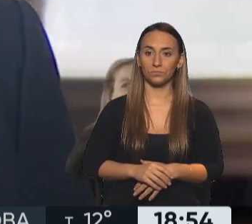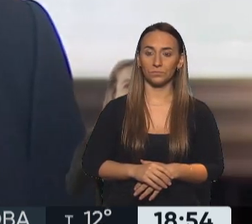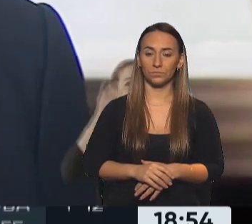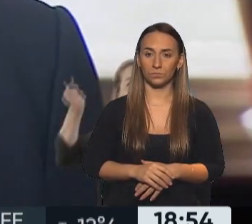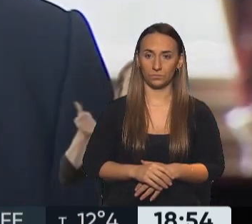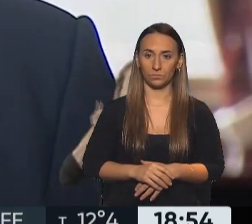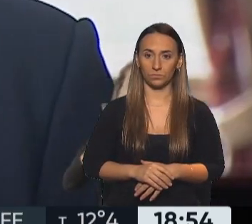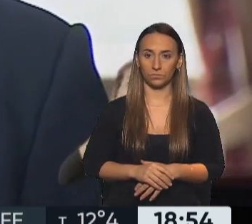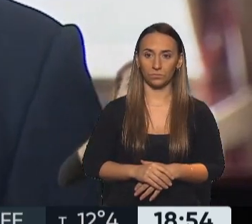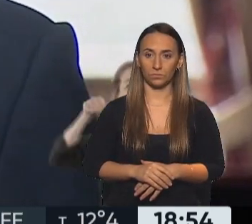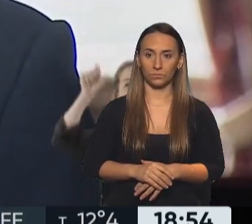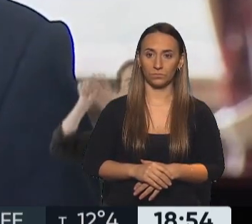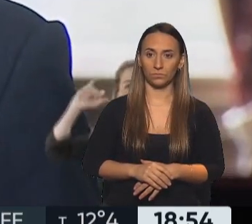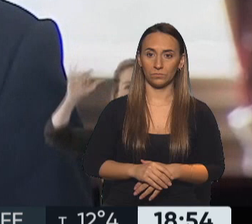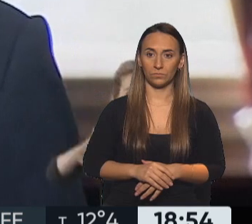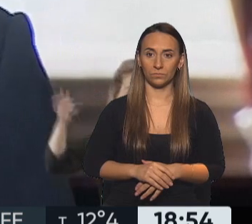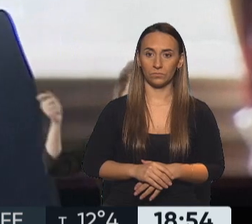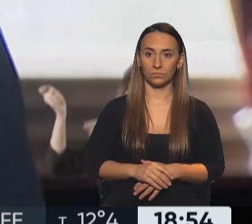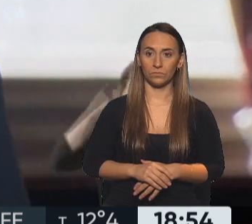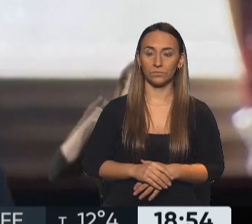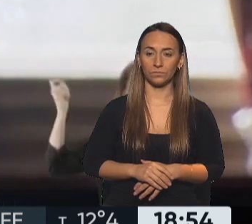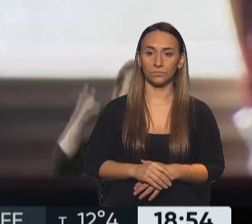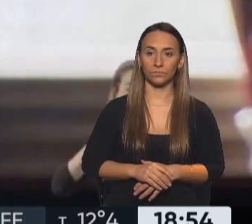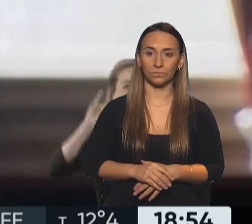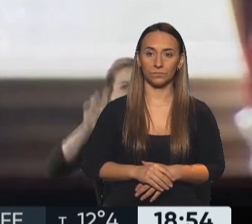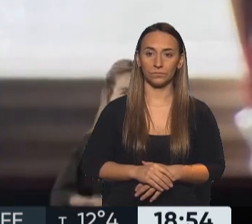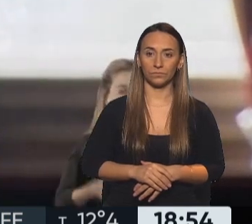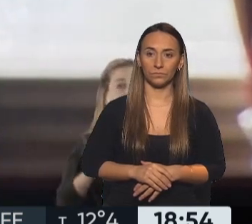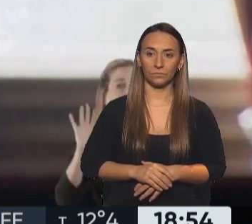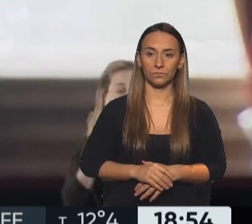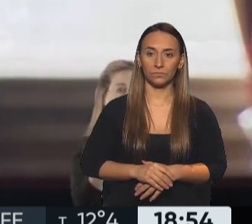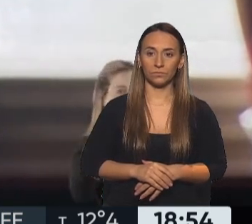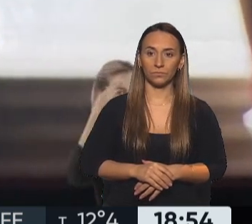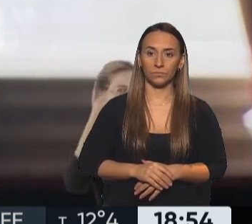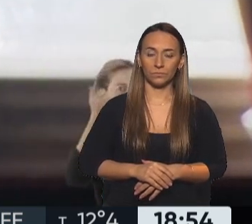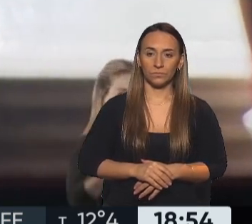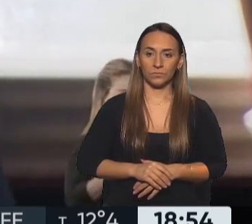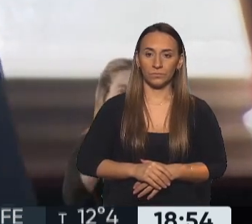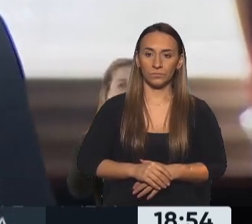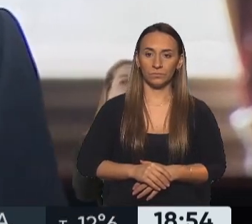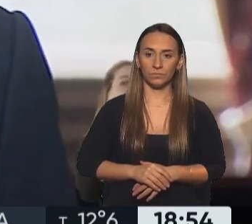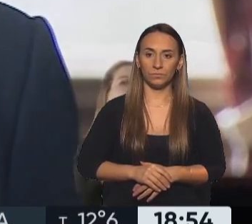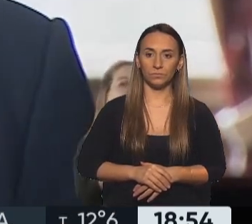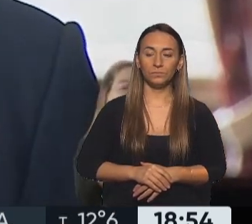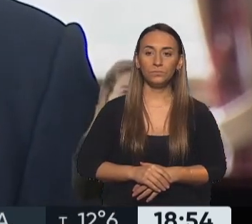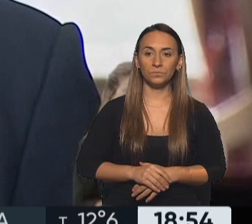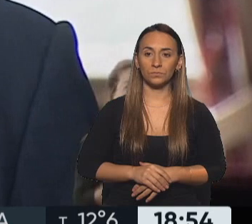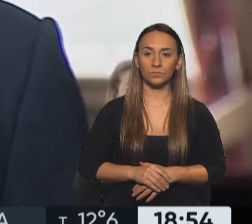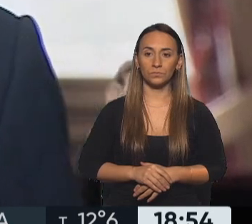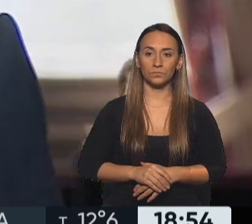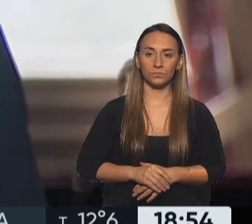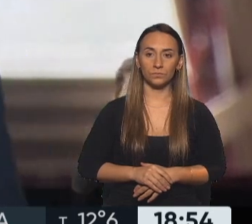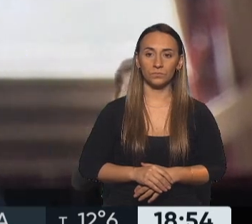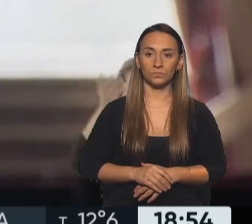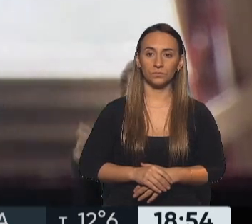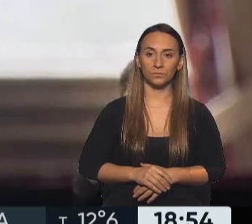se va a importar más gasoil, y para eso las previsiones están, los dólares están para traer la totalidad del gasoil que haga falta